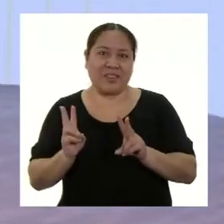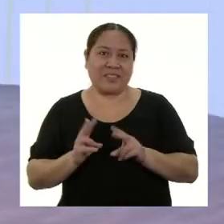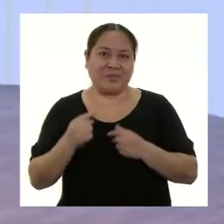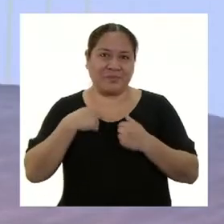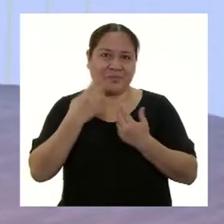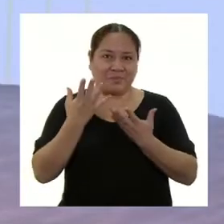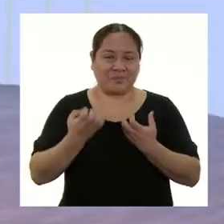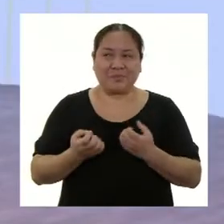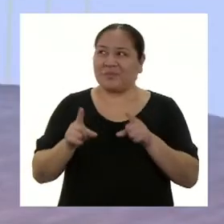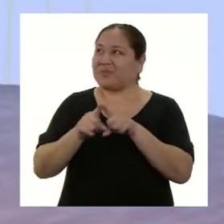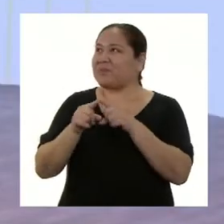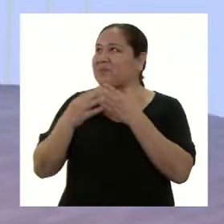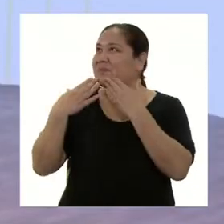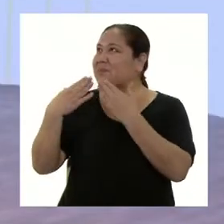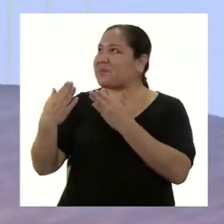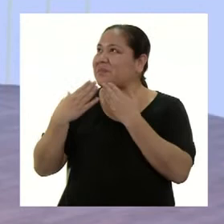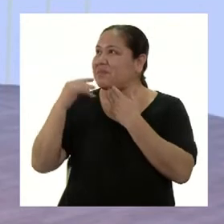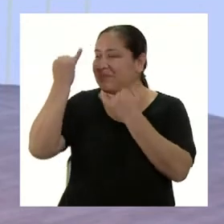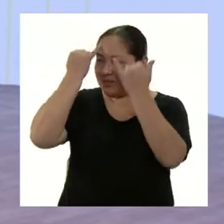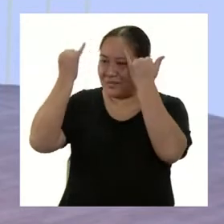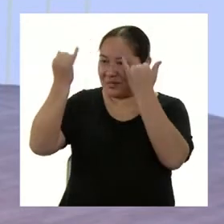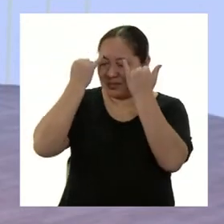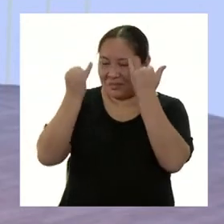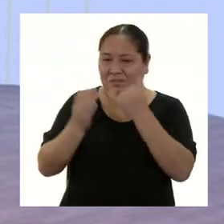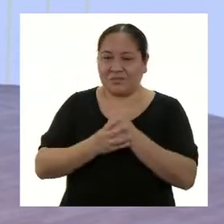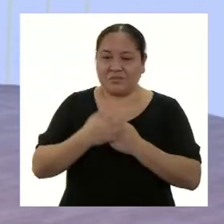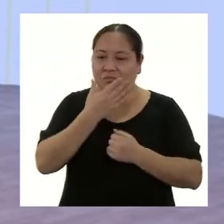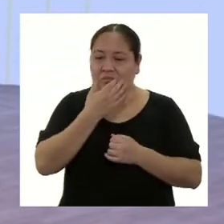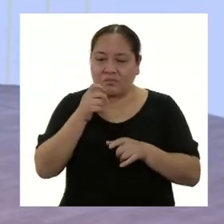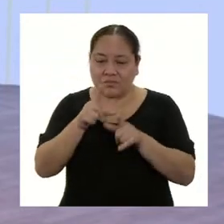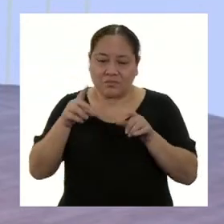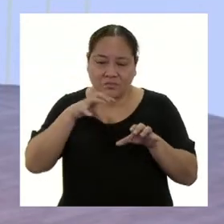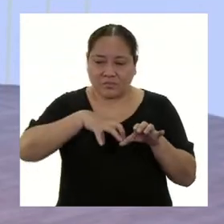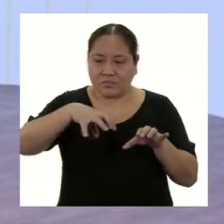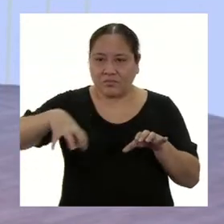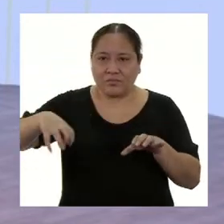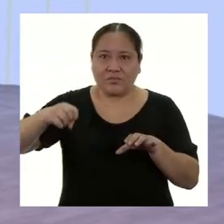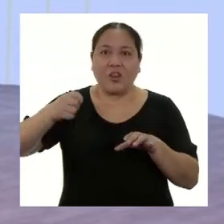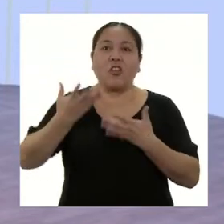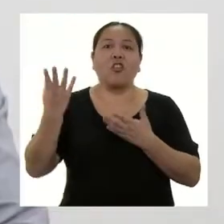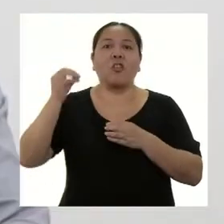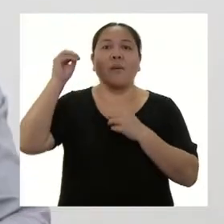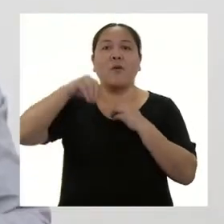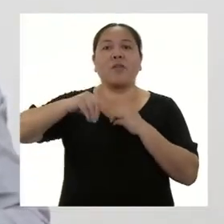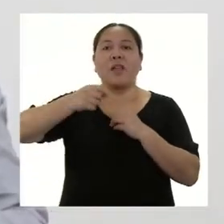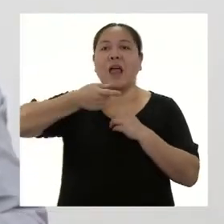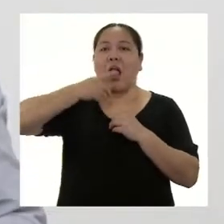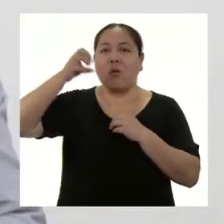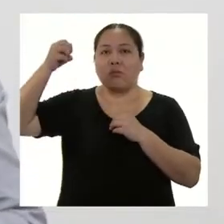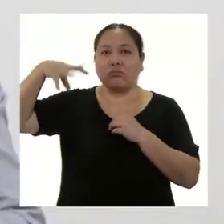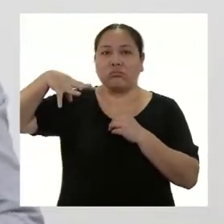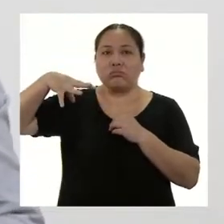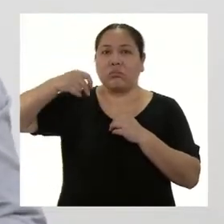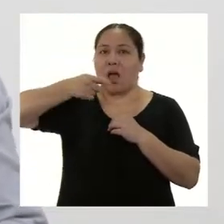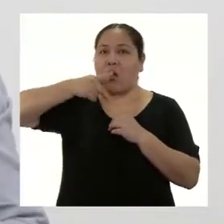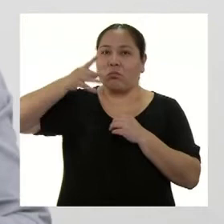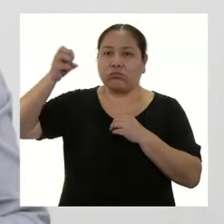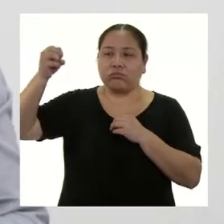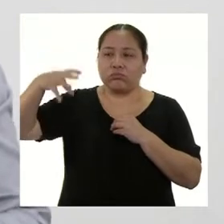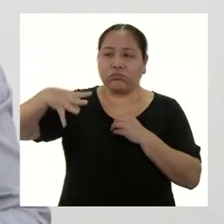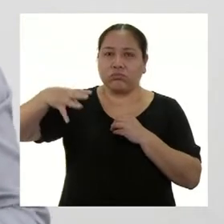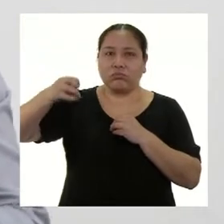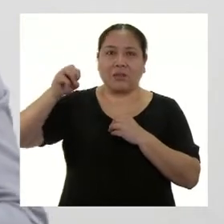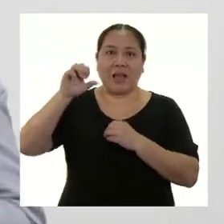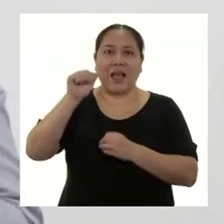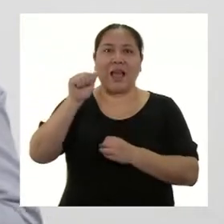También agradeceré sus ideas para determinar la mejor ubicación de dónde colocar el aspersor casero. Es importante eso último,